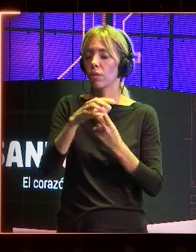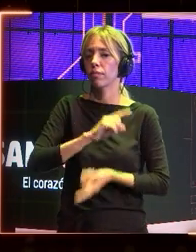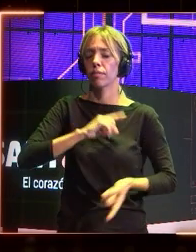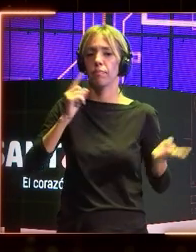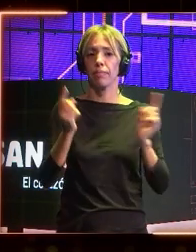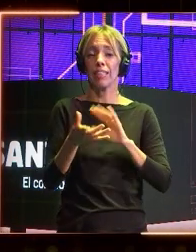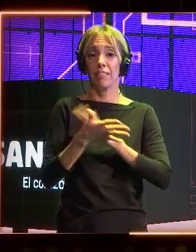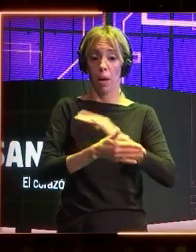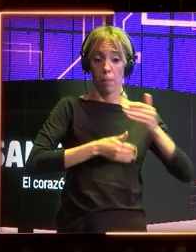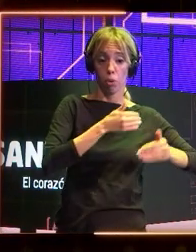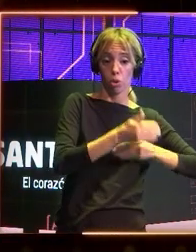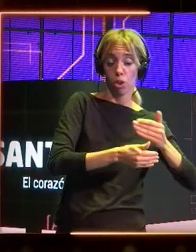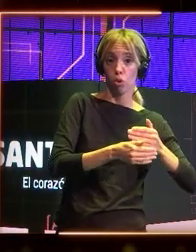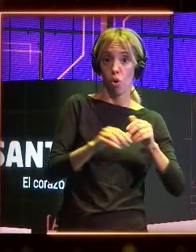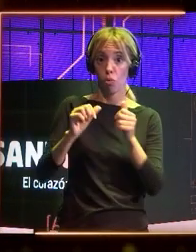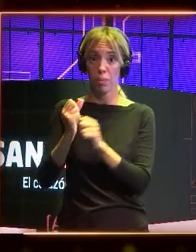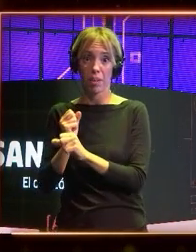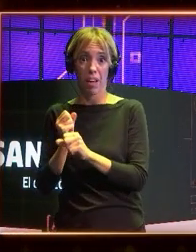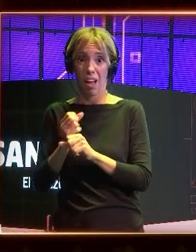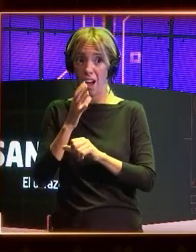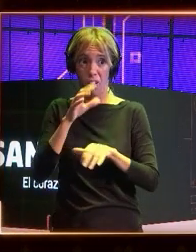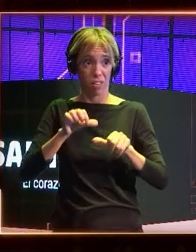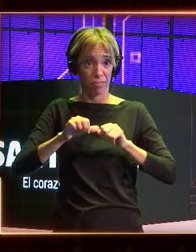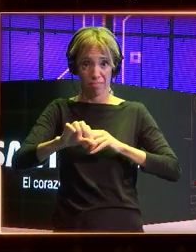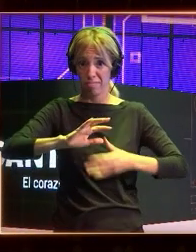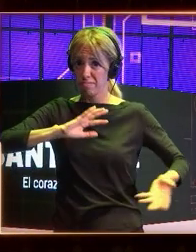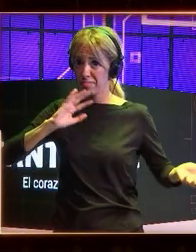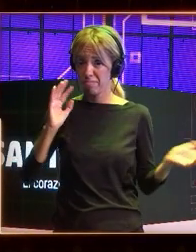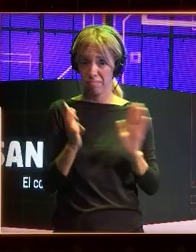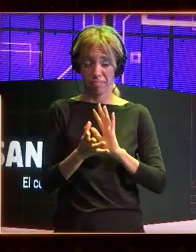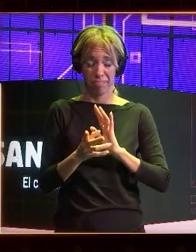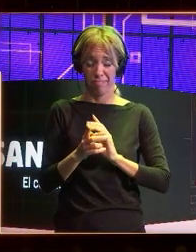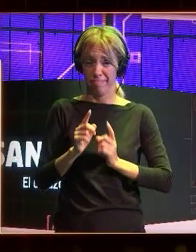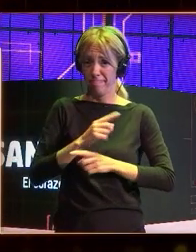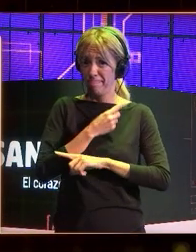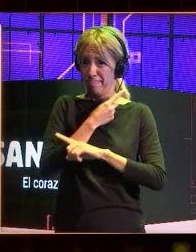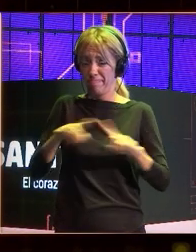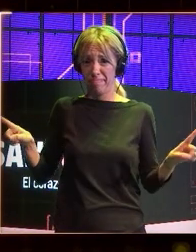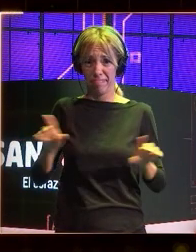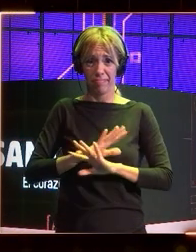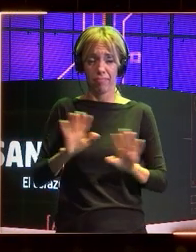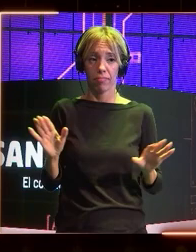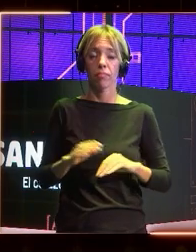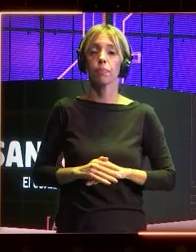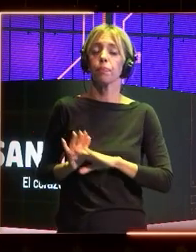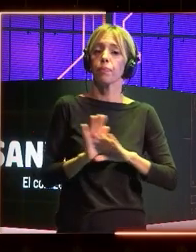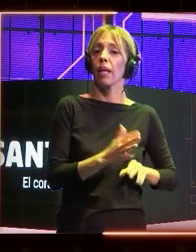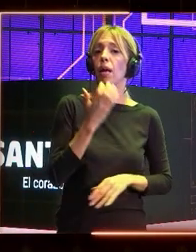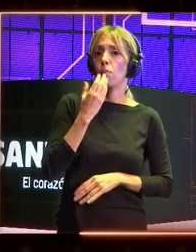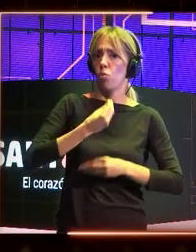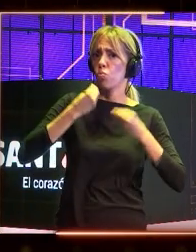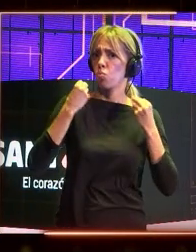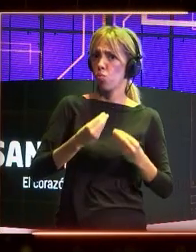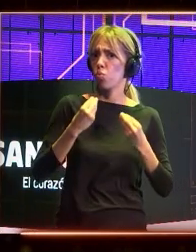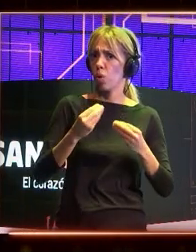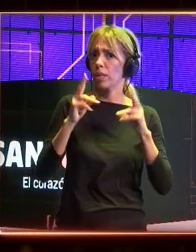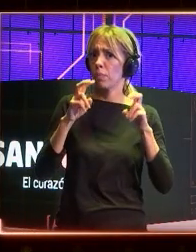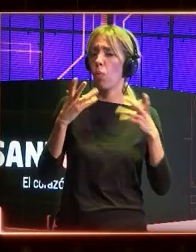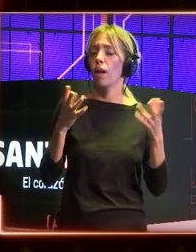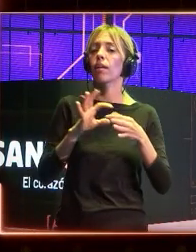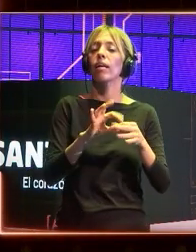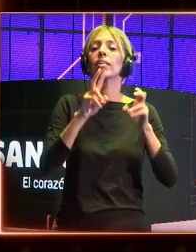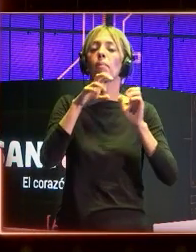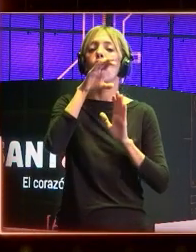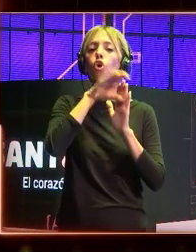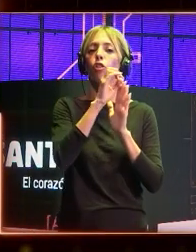todos los procesos toda la forma de trabajar va a empezar a transformarse radicalmente y otro ejemplo muy bueno sobre esto es el código